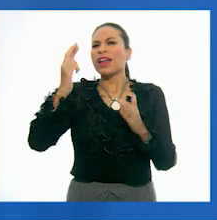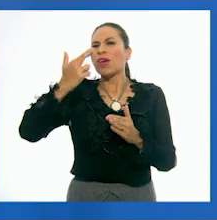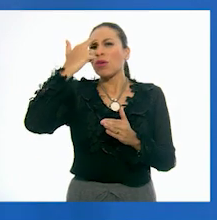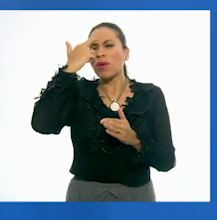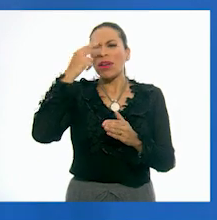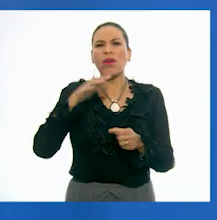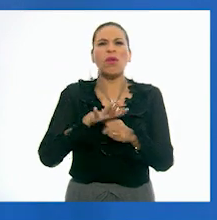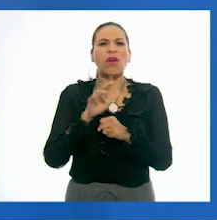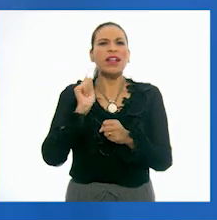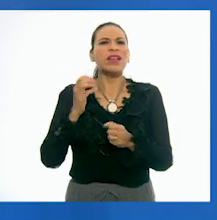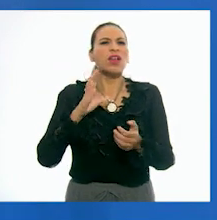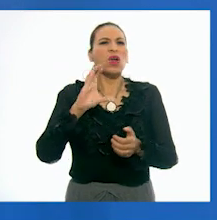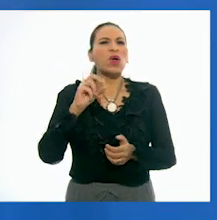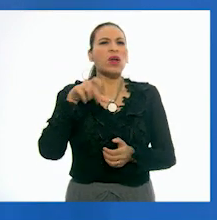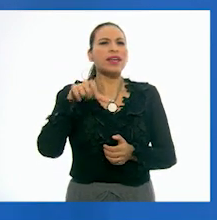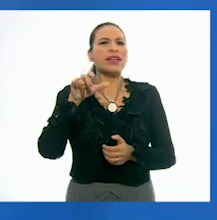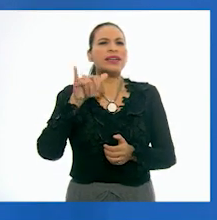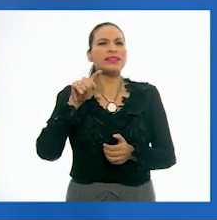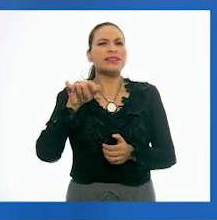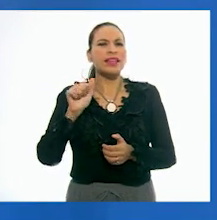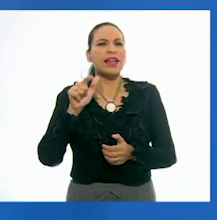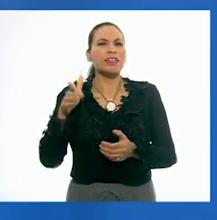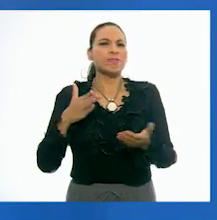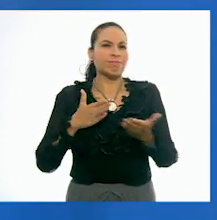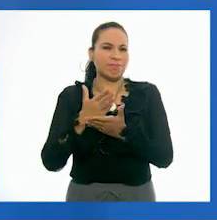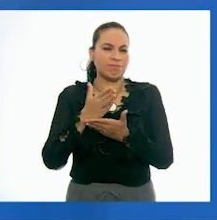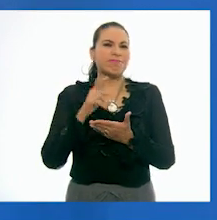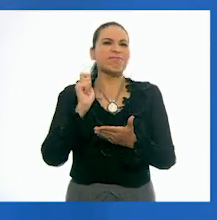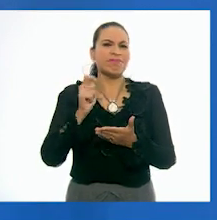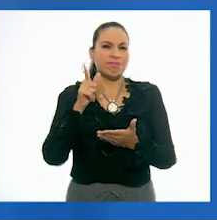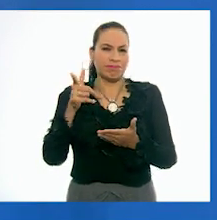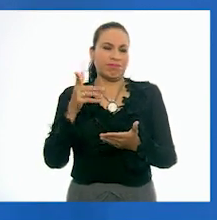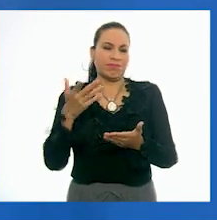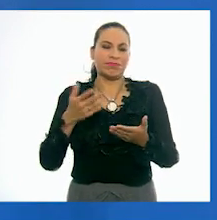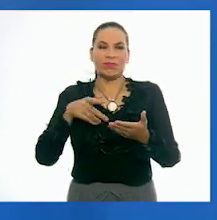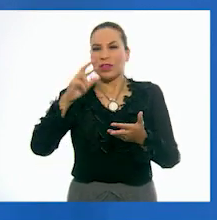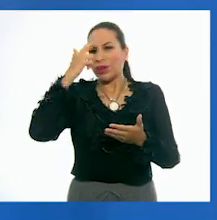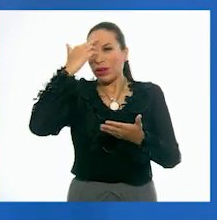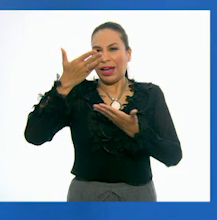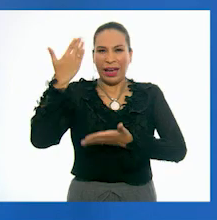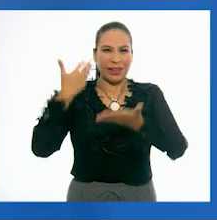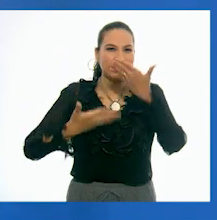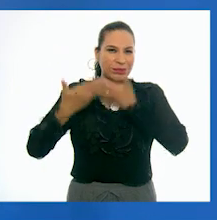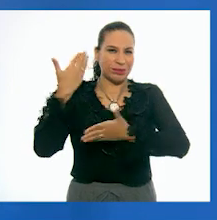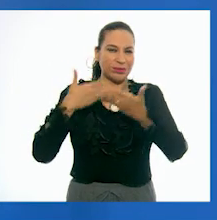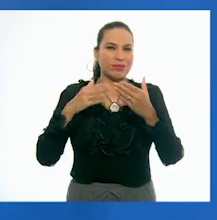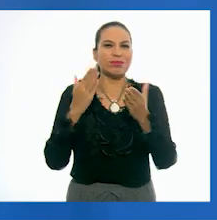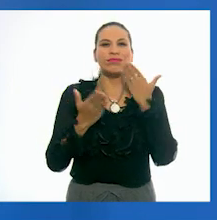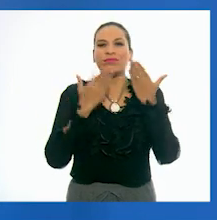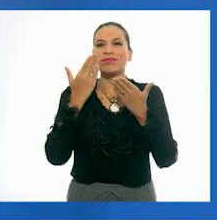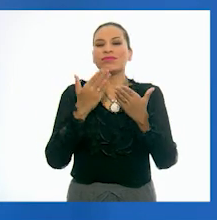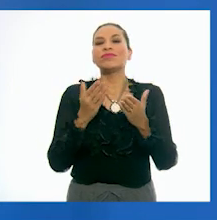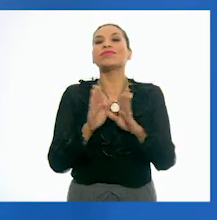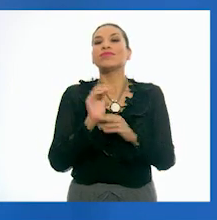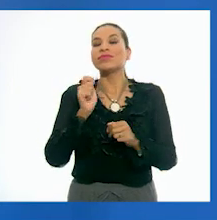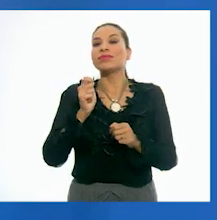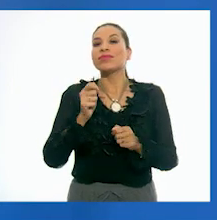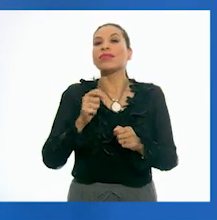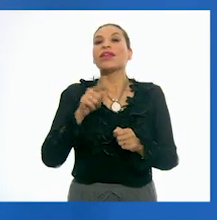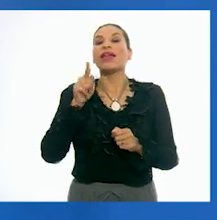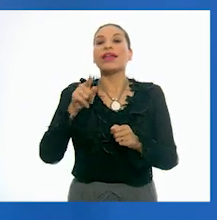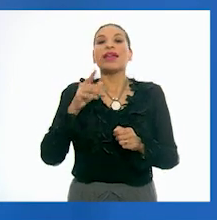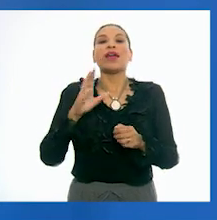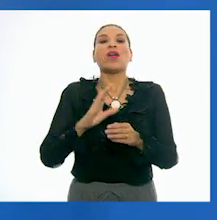qué fue la conquista? Bueno, pues recordaremos que, como ya lo estudiamos en otras clases, la conquista